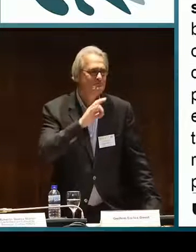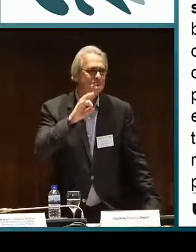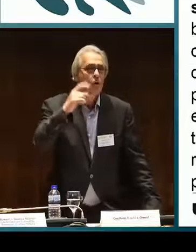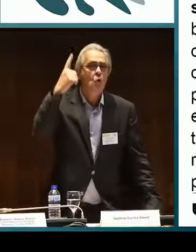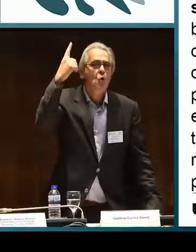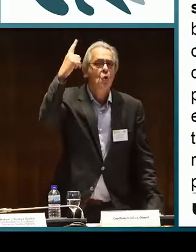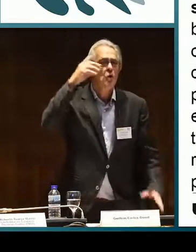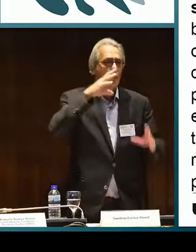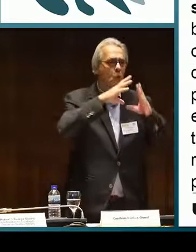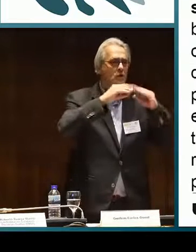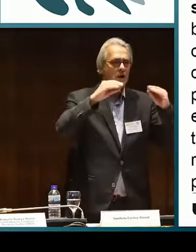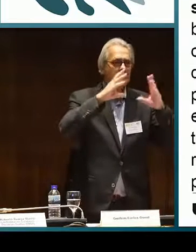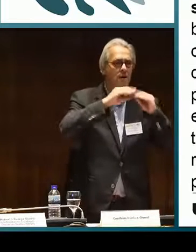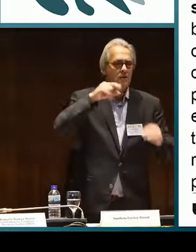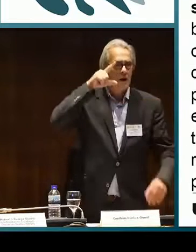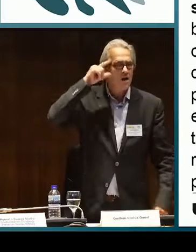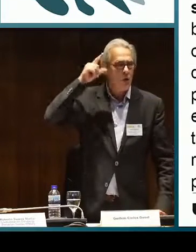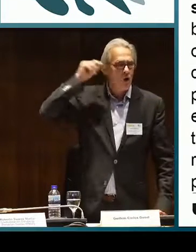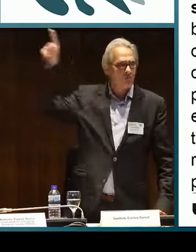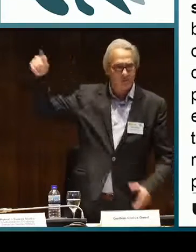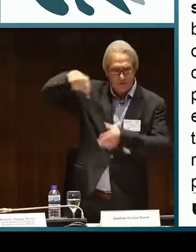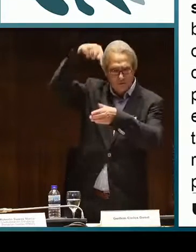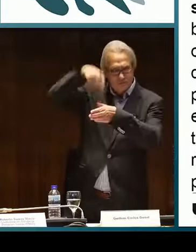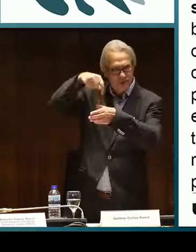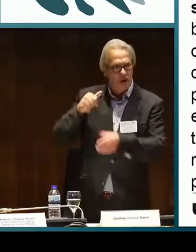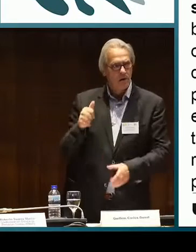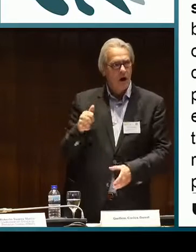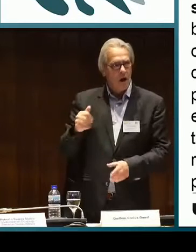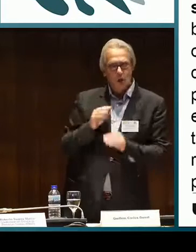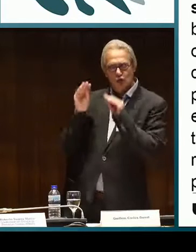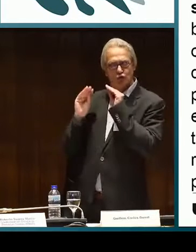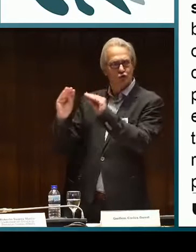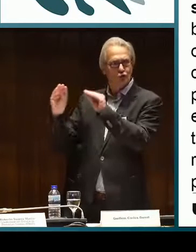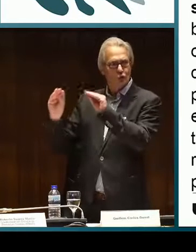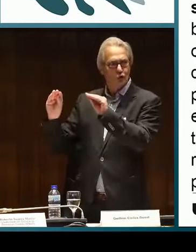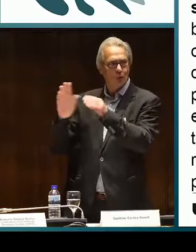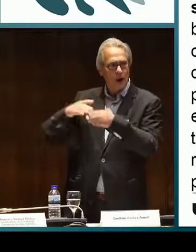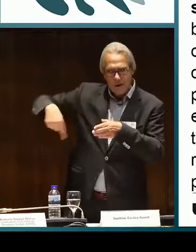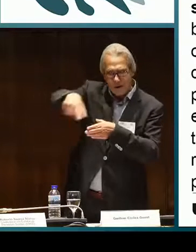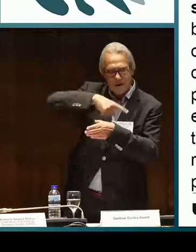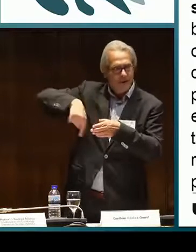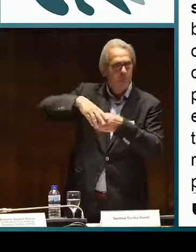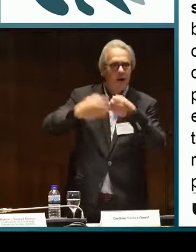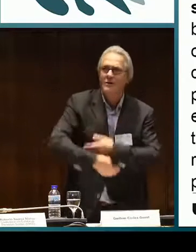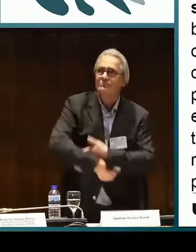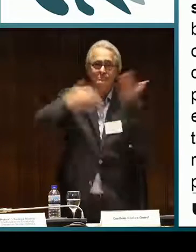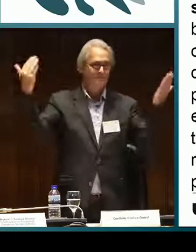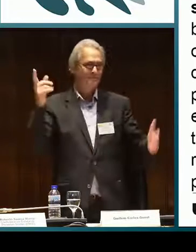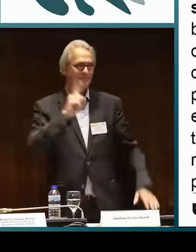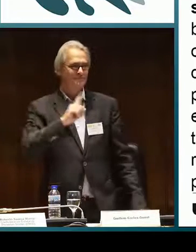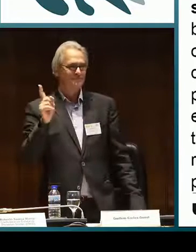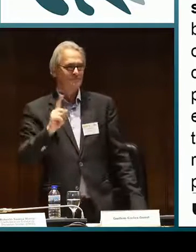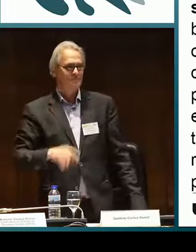Pero no hay un canal específico gestionado por y para personas sordas. Por ejemplo, dentro de la Universidad Gallaudet sí que cuentan con un canal